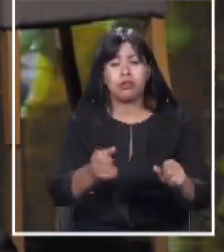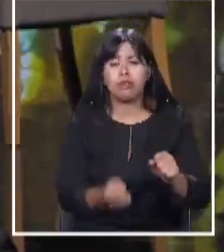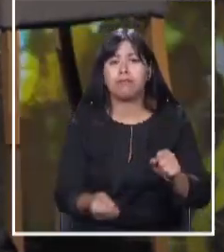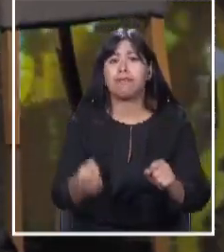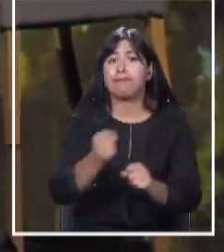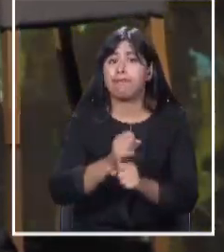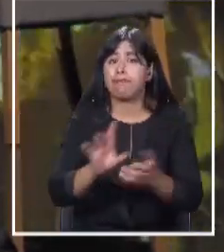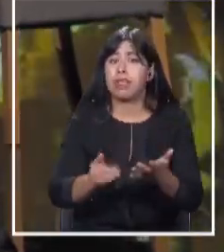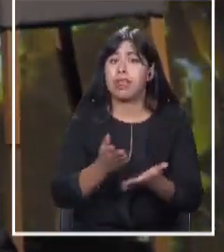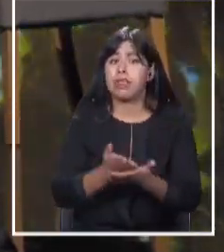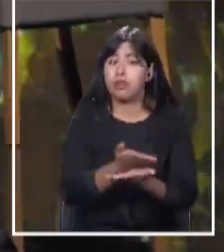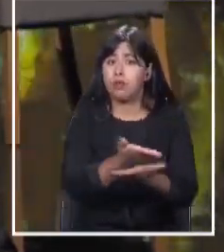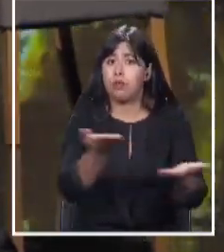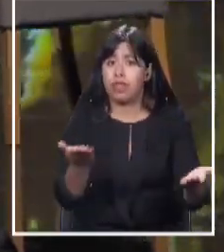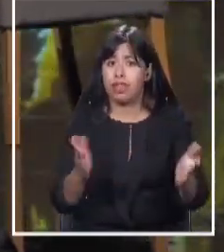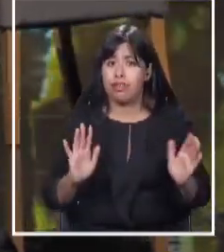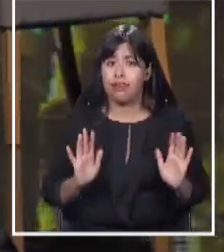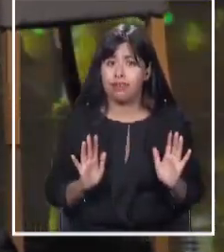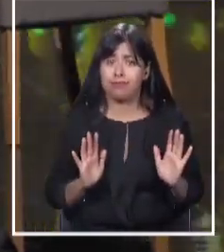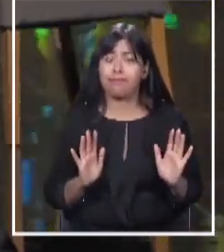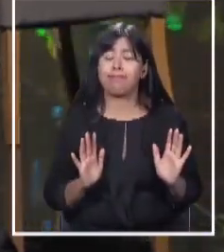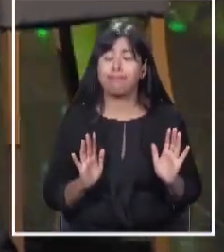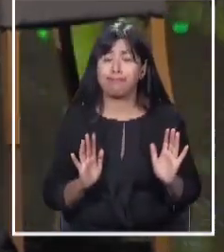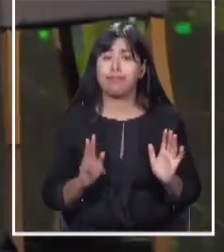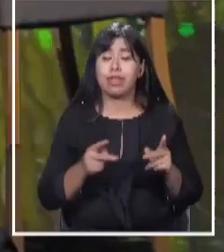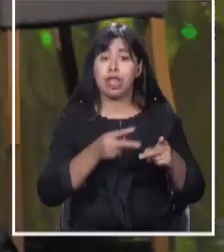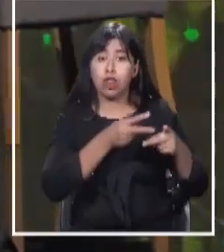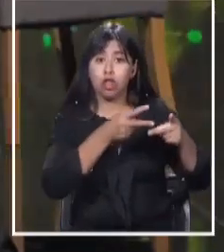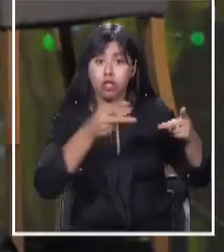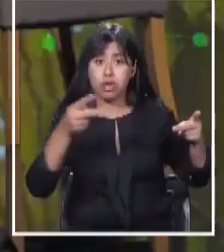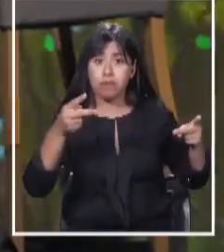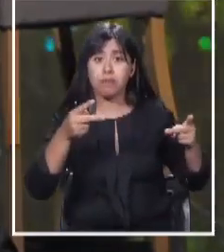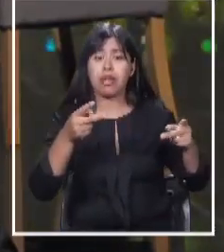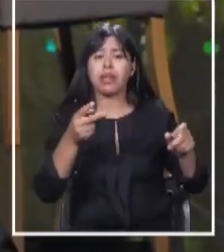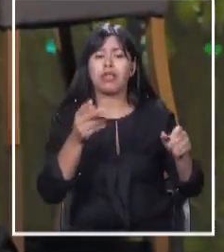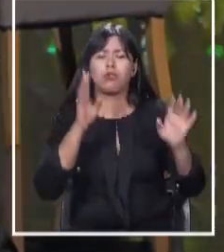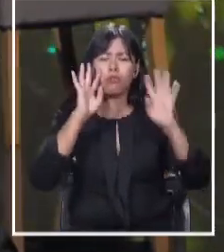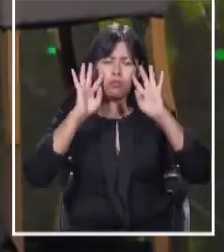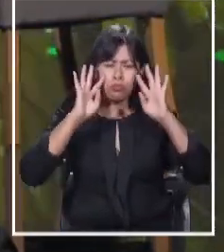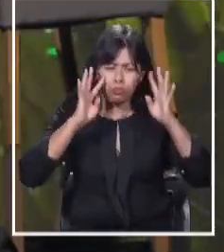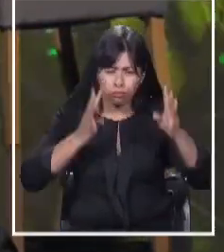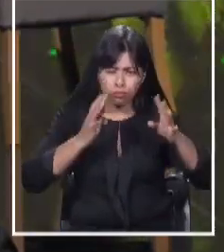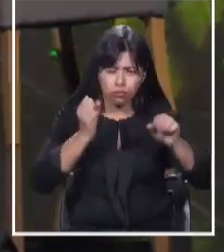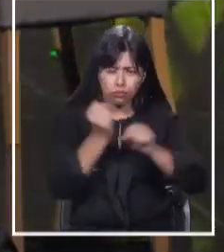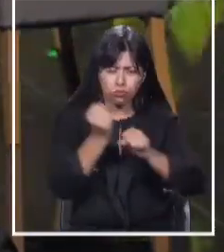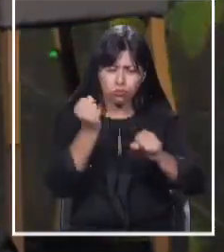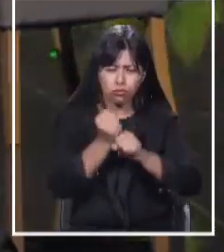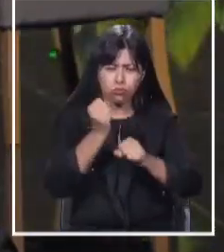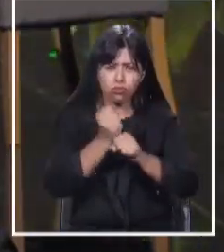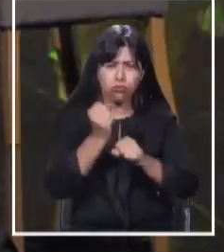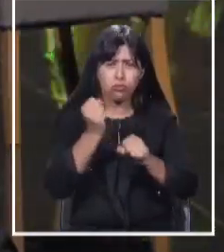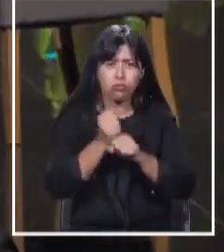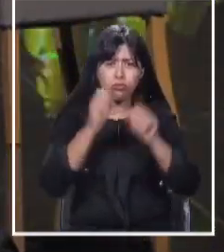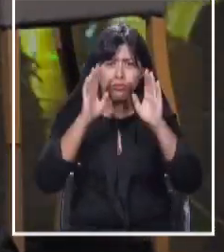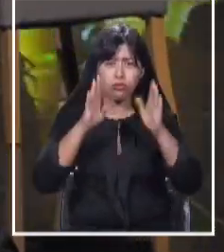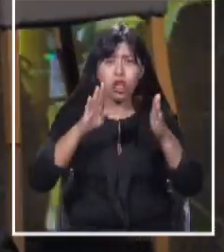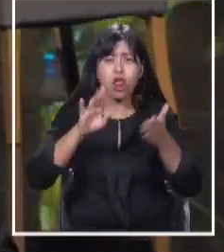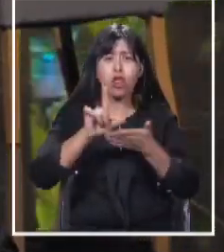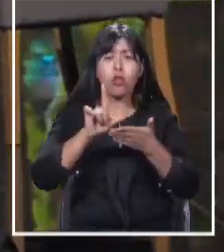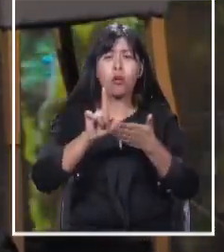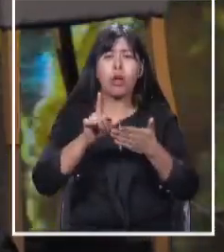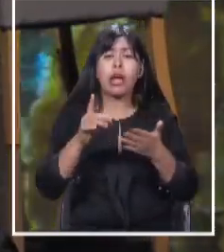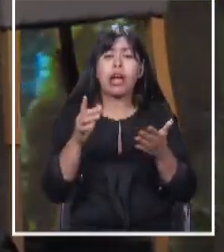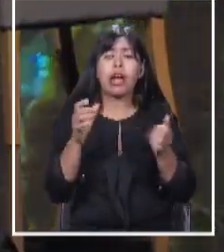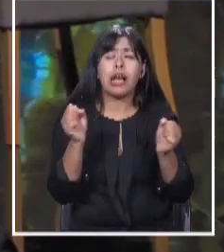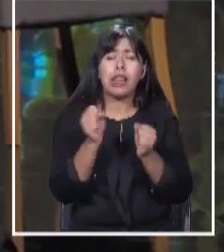sepan, ¿no? Y por 2 semanas estuvimos encerrados en Montreal, digamos, en un lugar calentito, afuera